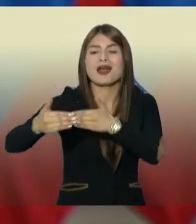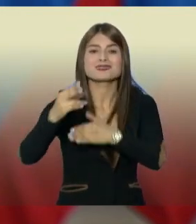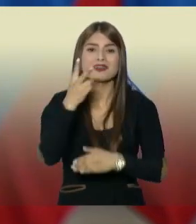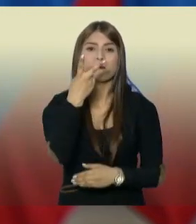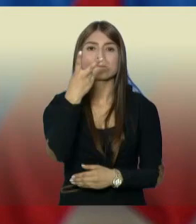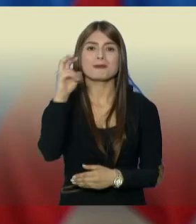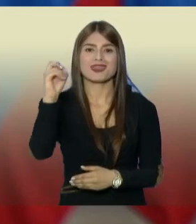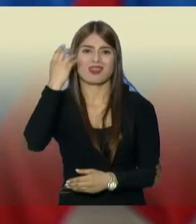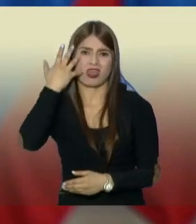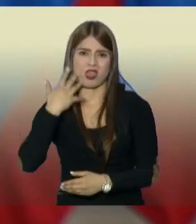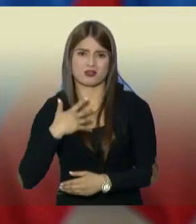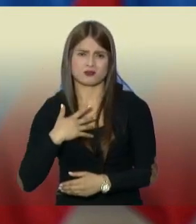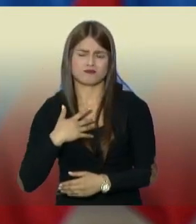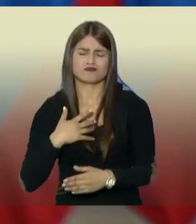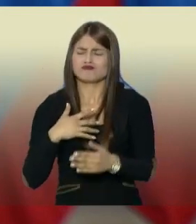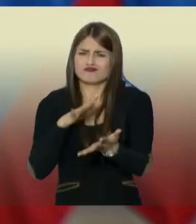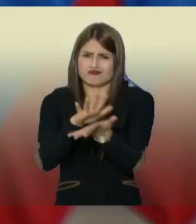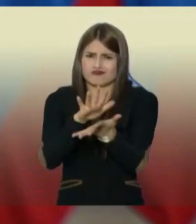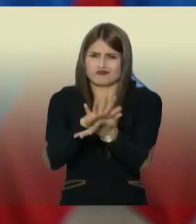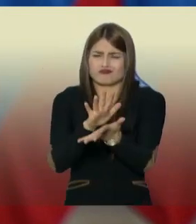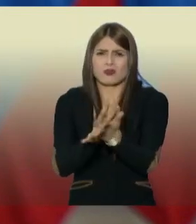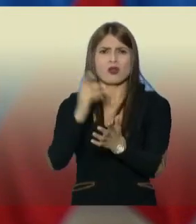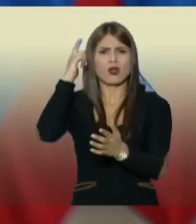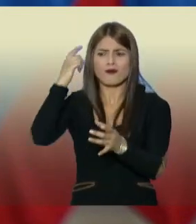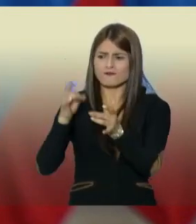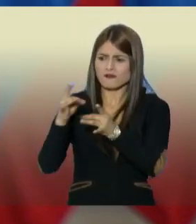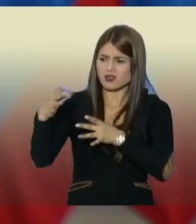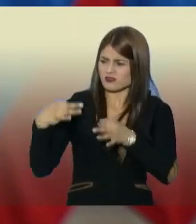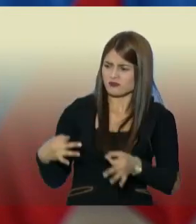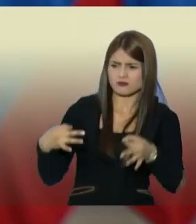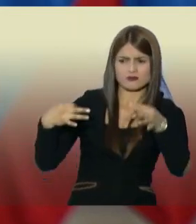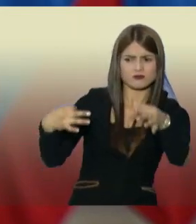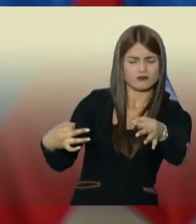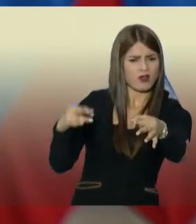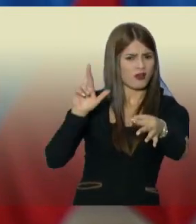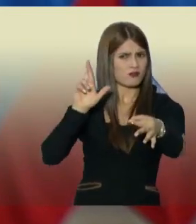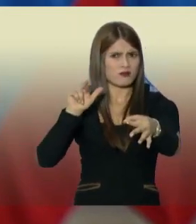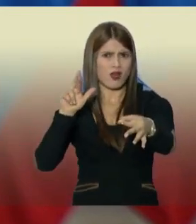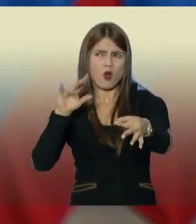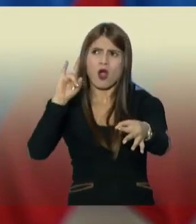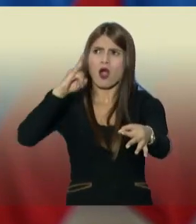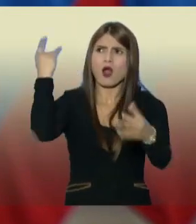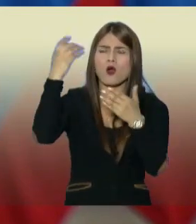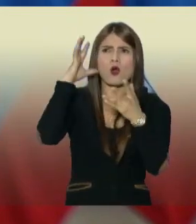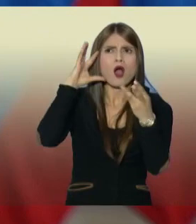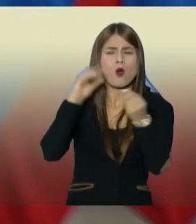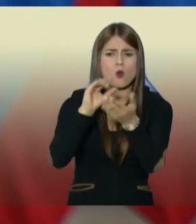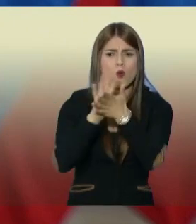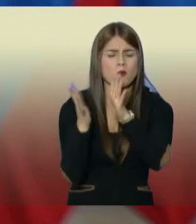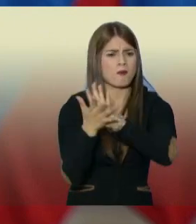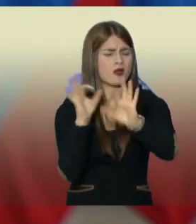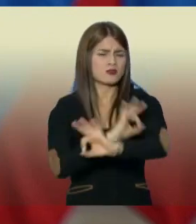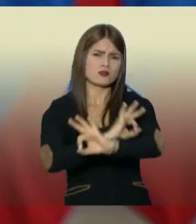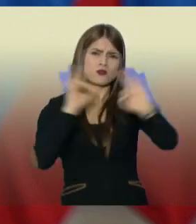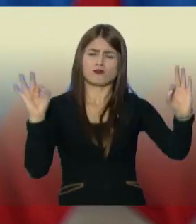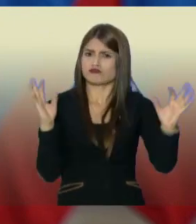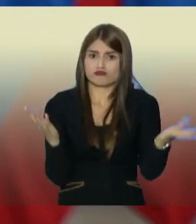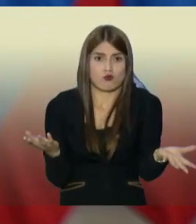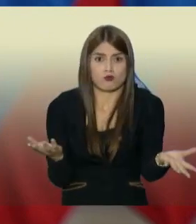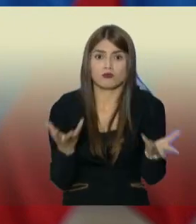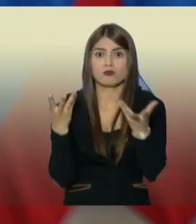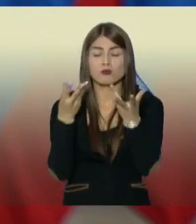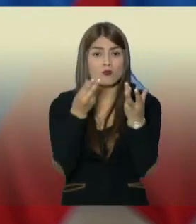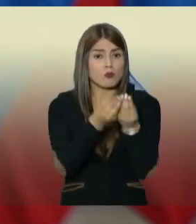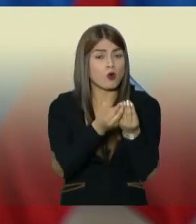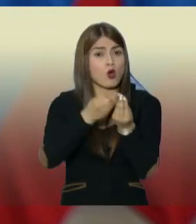en la fecha no afecta de modo alguno la firme decisión y el claro compromiso del gobierno y de las FARC para cumplir